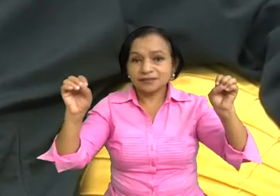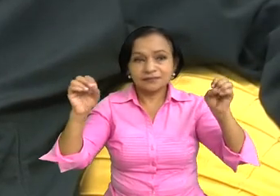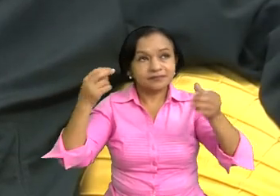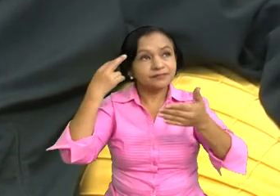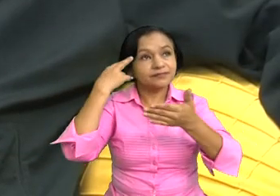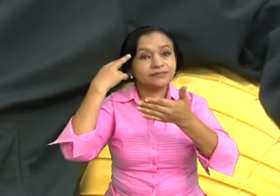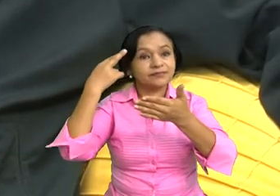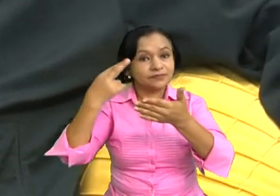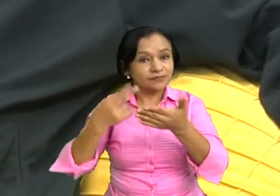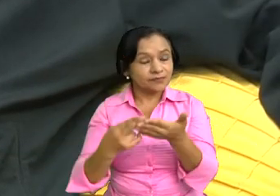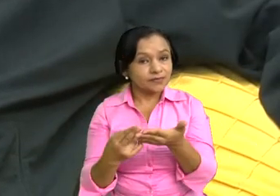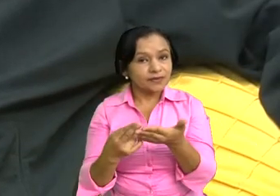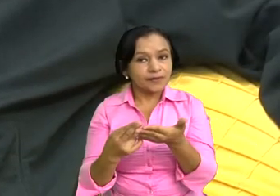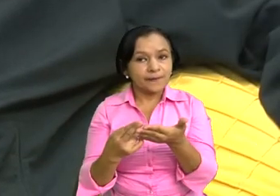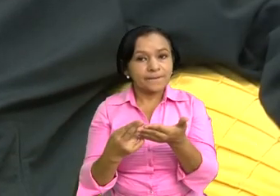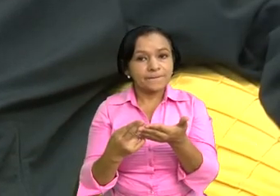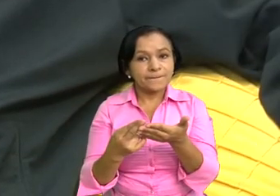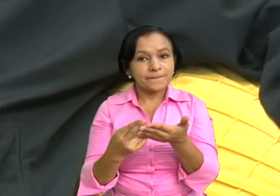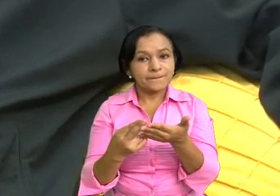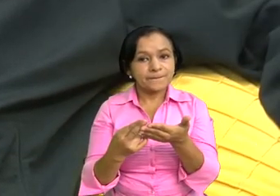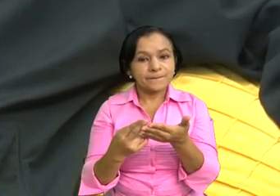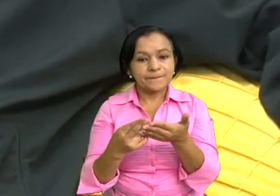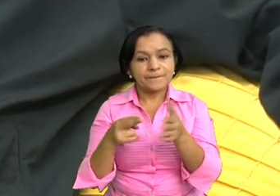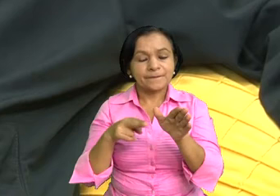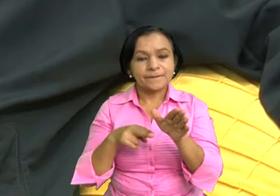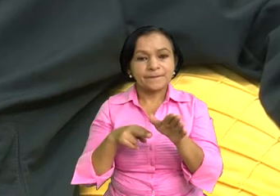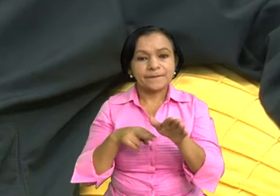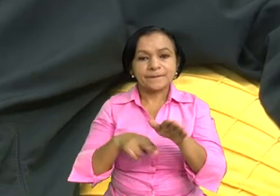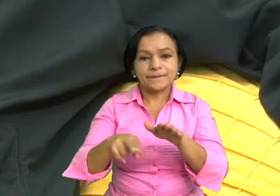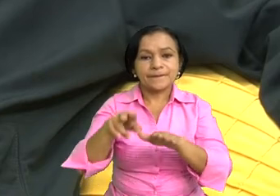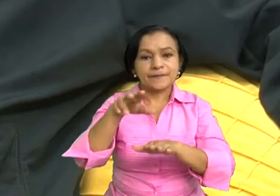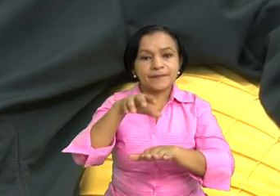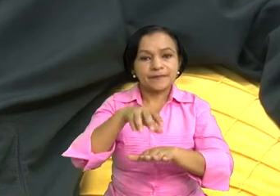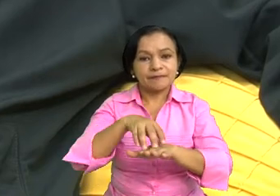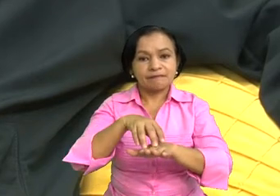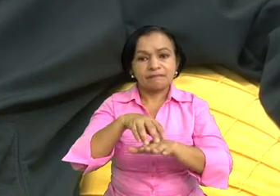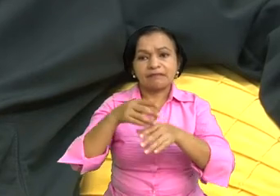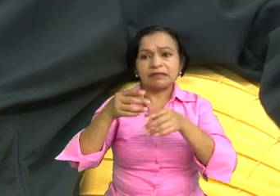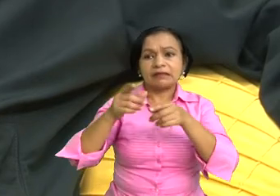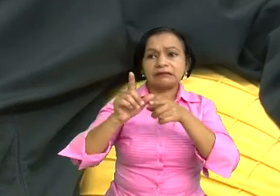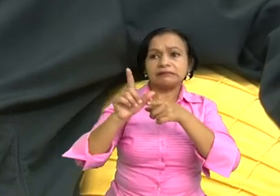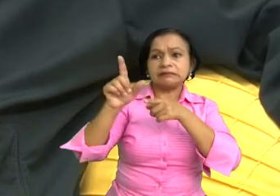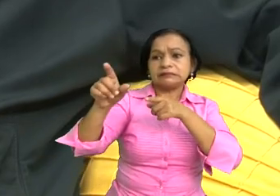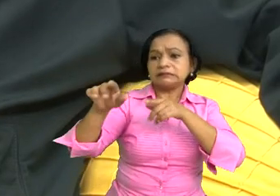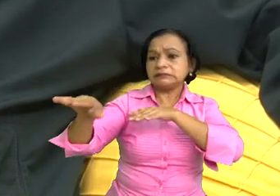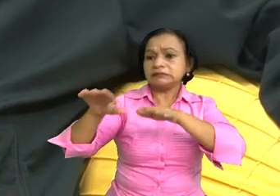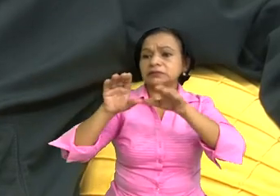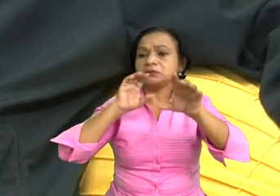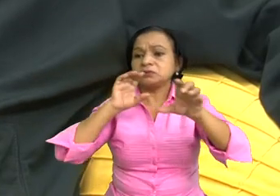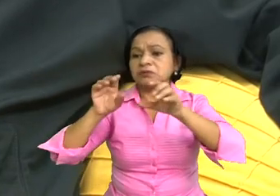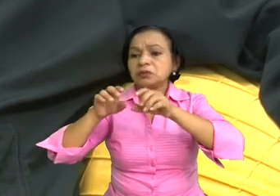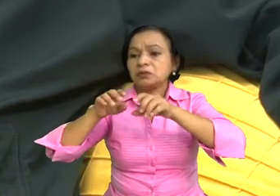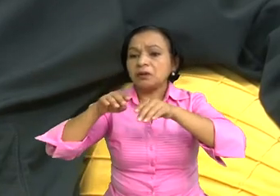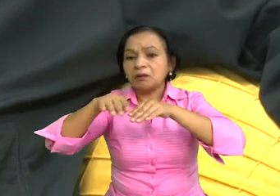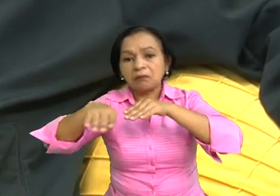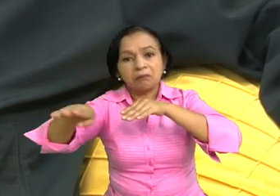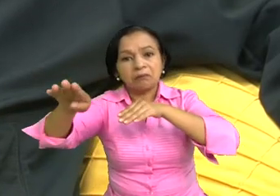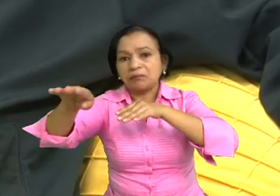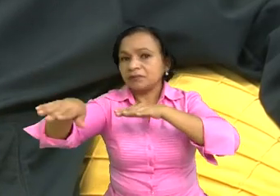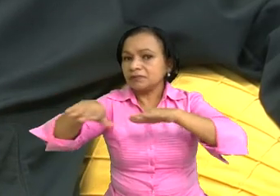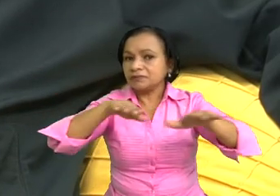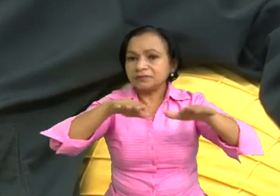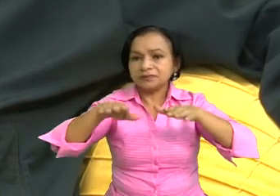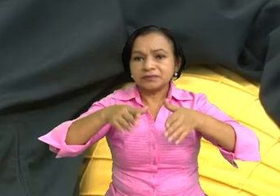Recordemos, bueno, Río San Juan estaba aislado, San Carlos, con